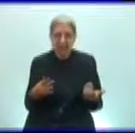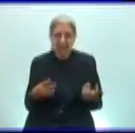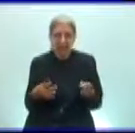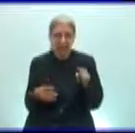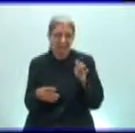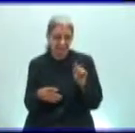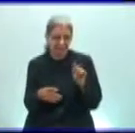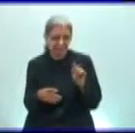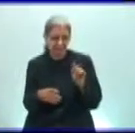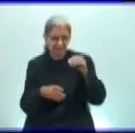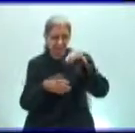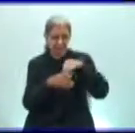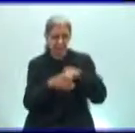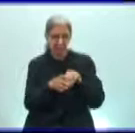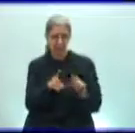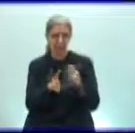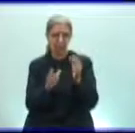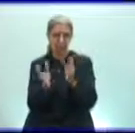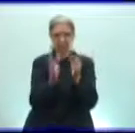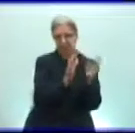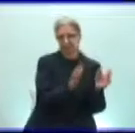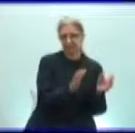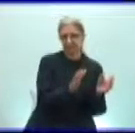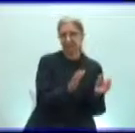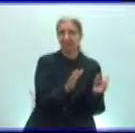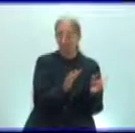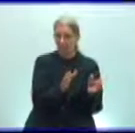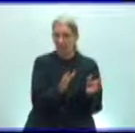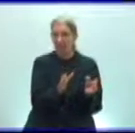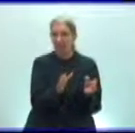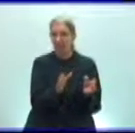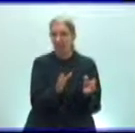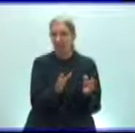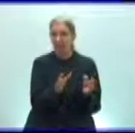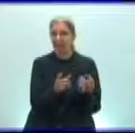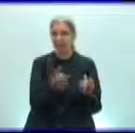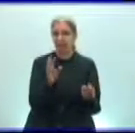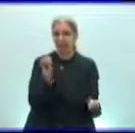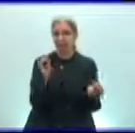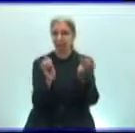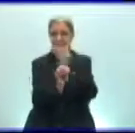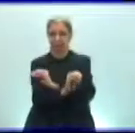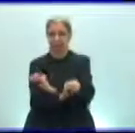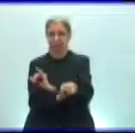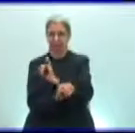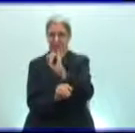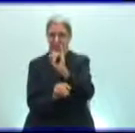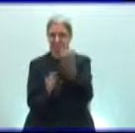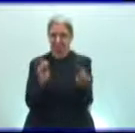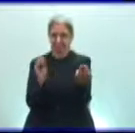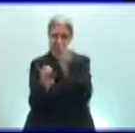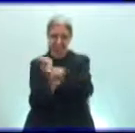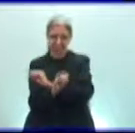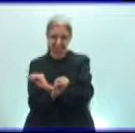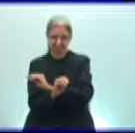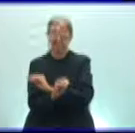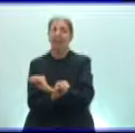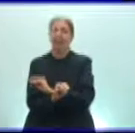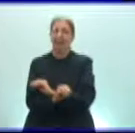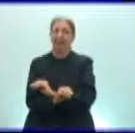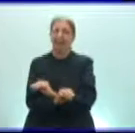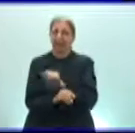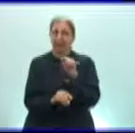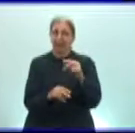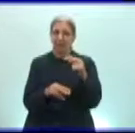radical, en un solo miembro. ¿Ah? Por tanto, tenemos que transponer el 6. ¿Qué vamos a